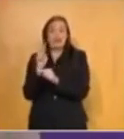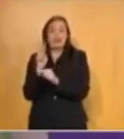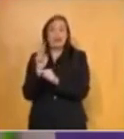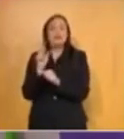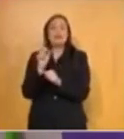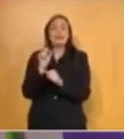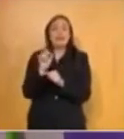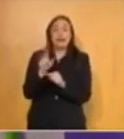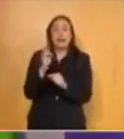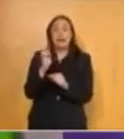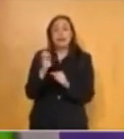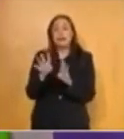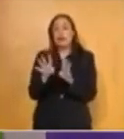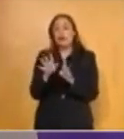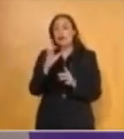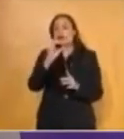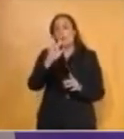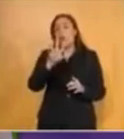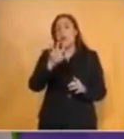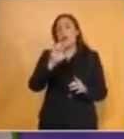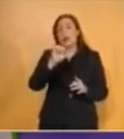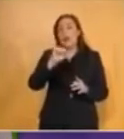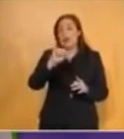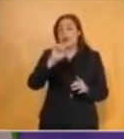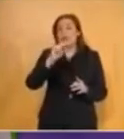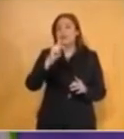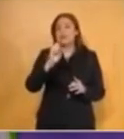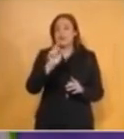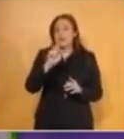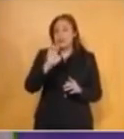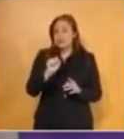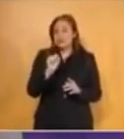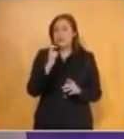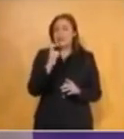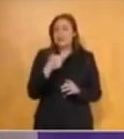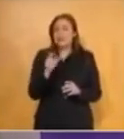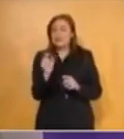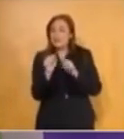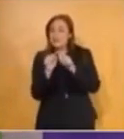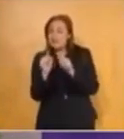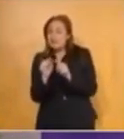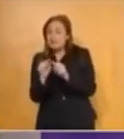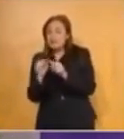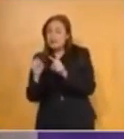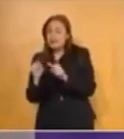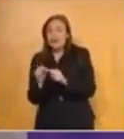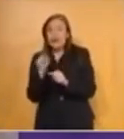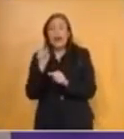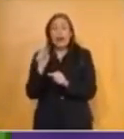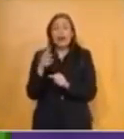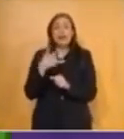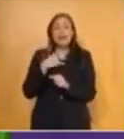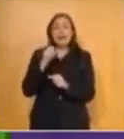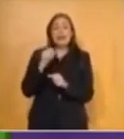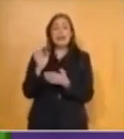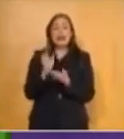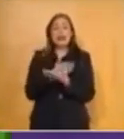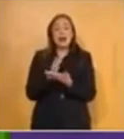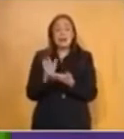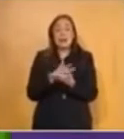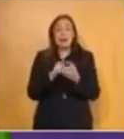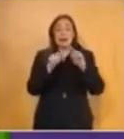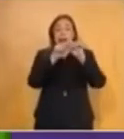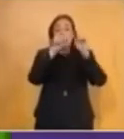whispers bubbles. Whispers bubbles are with broken lines. Tenemos los globos para los sonidos